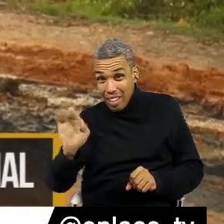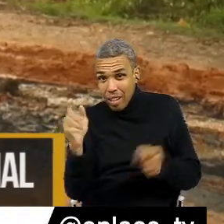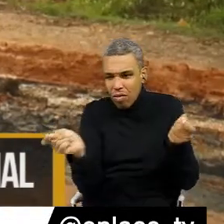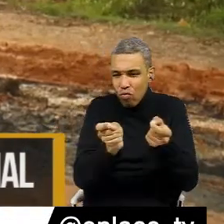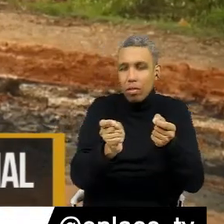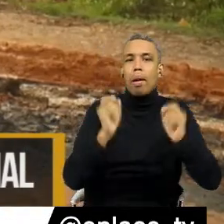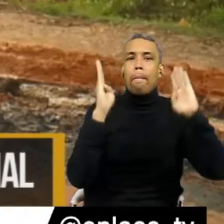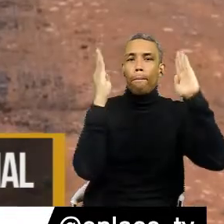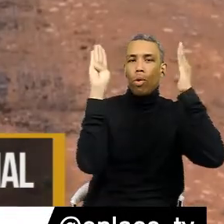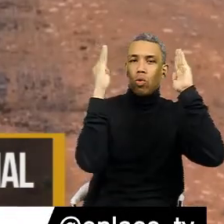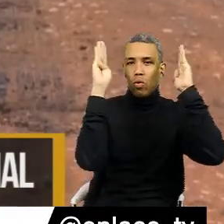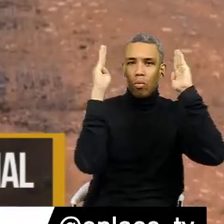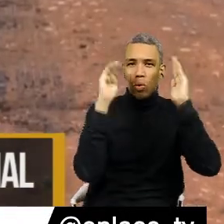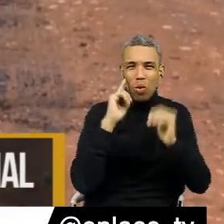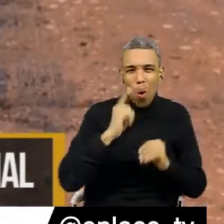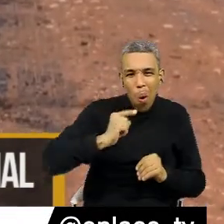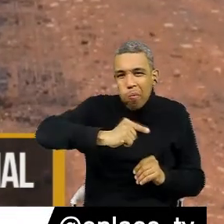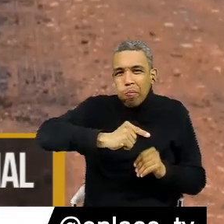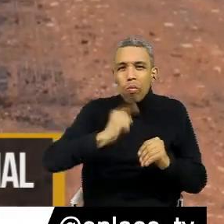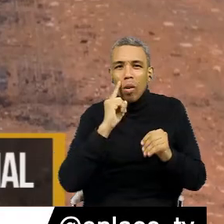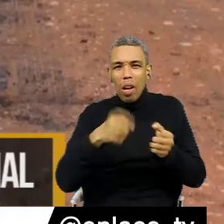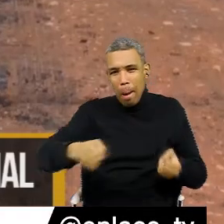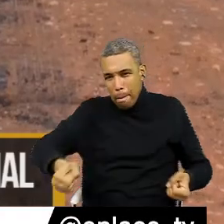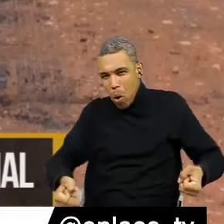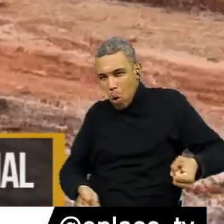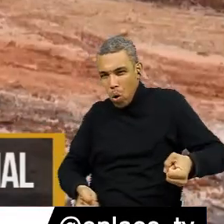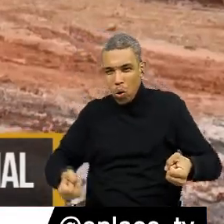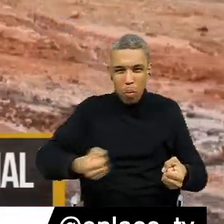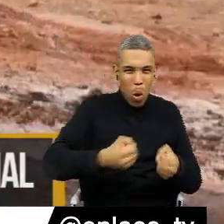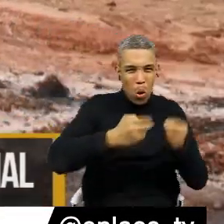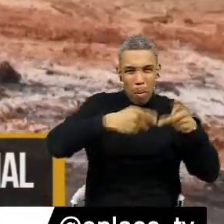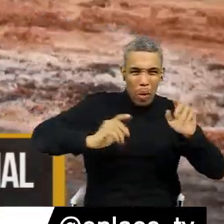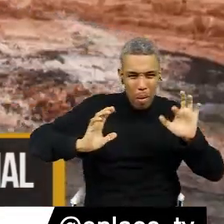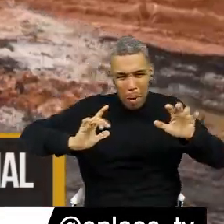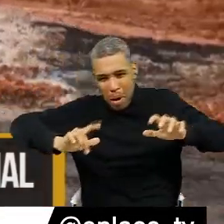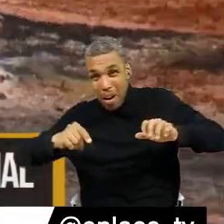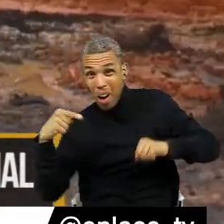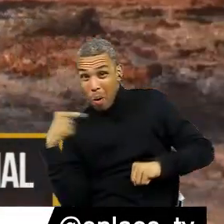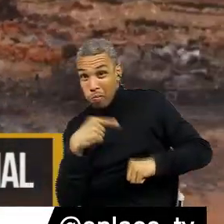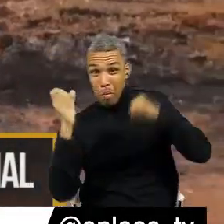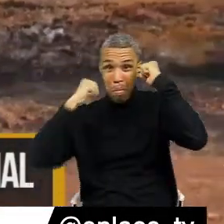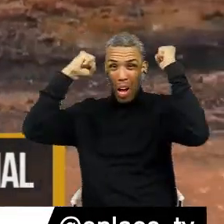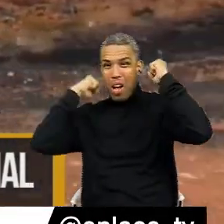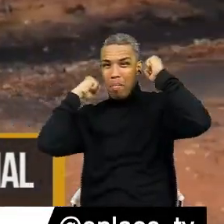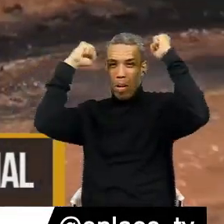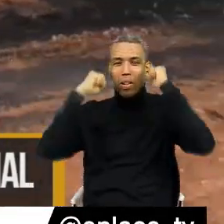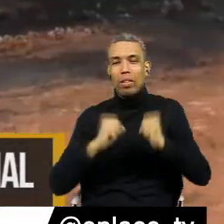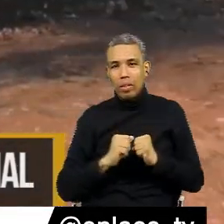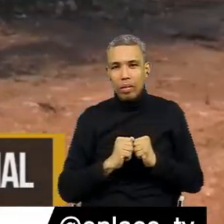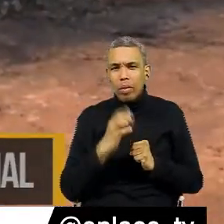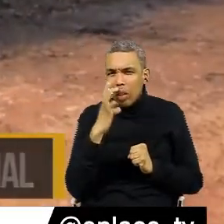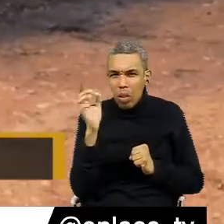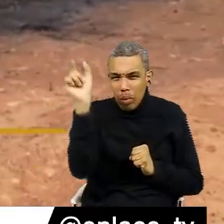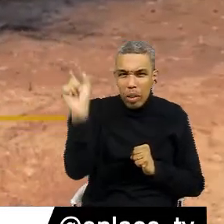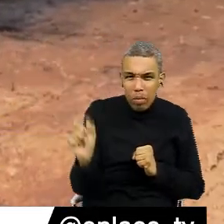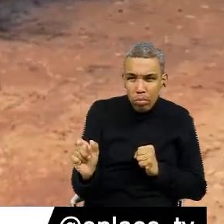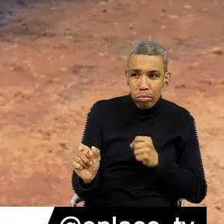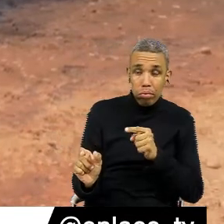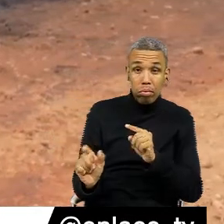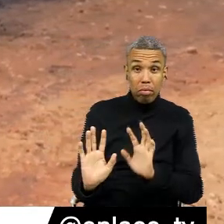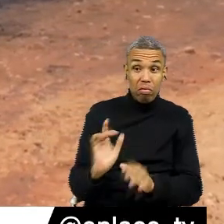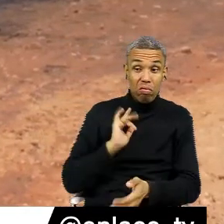un grupo de conductores. Autoridades de policía están en la investigación de lo sucedido, teniendo en cuenta que el conductor denunció este